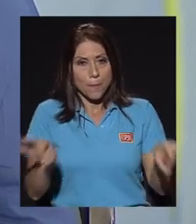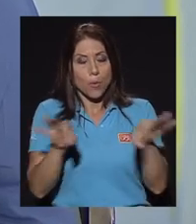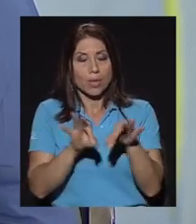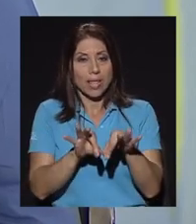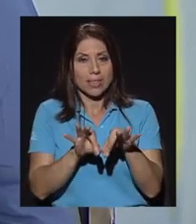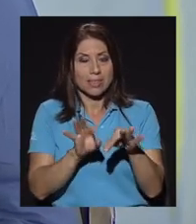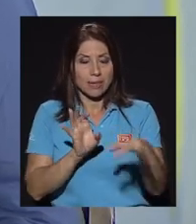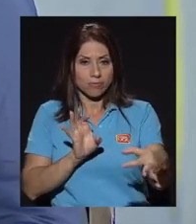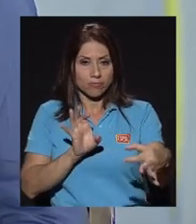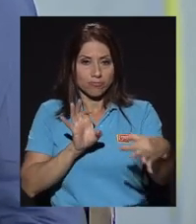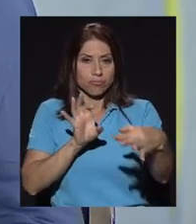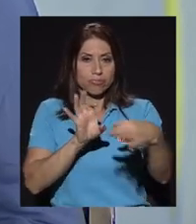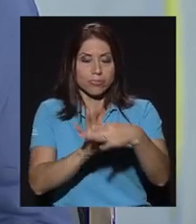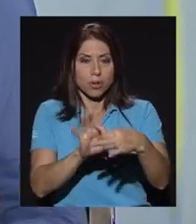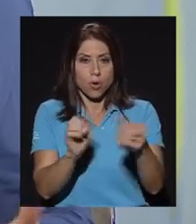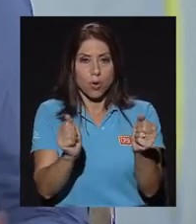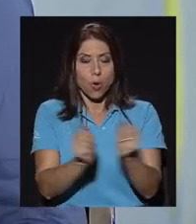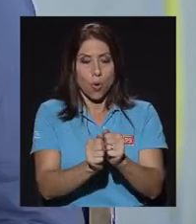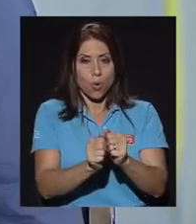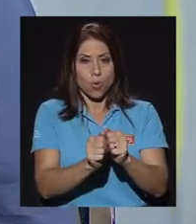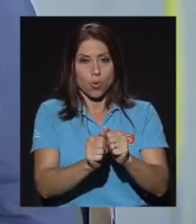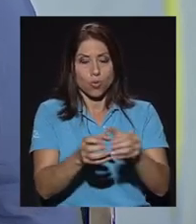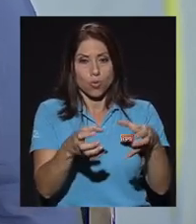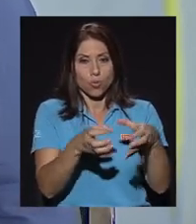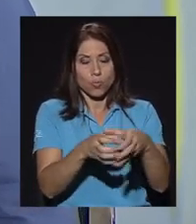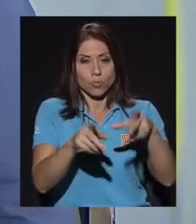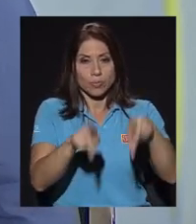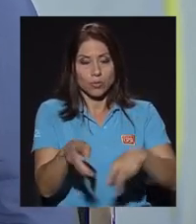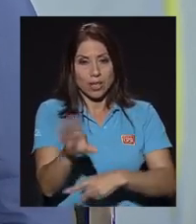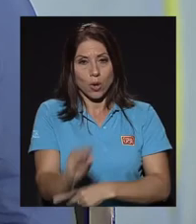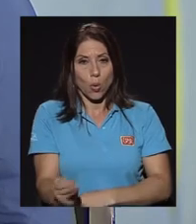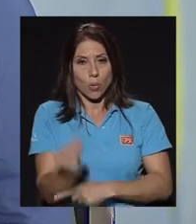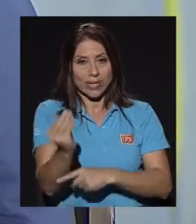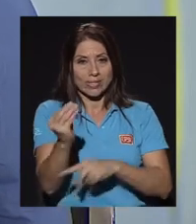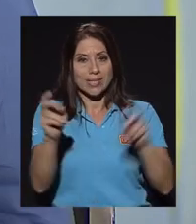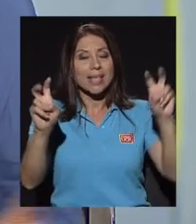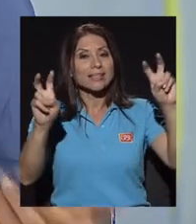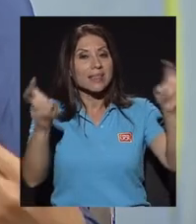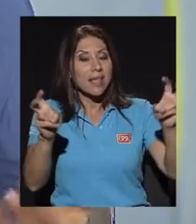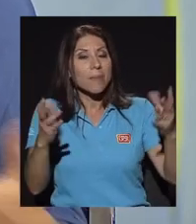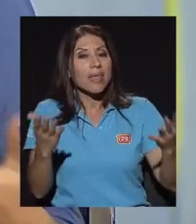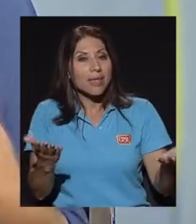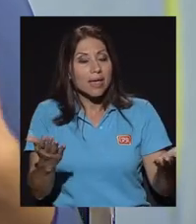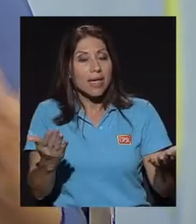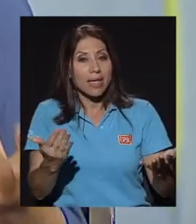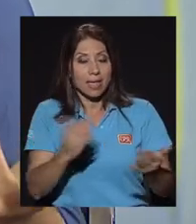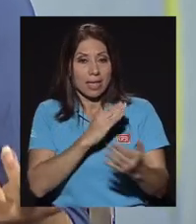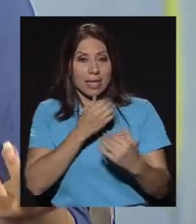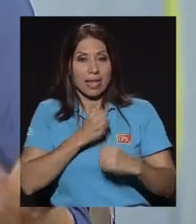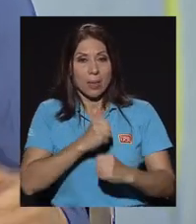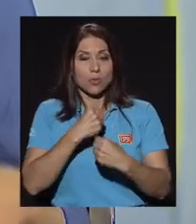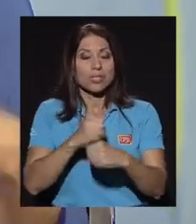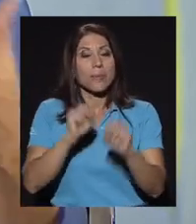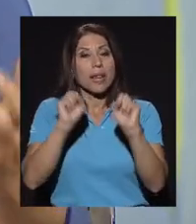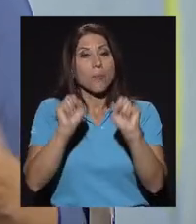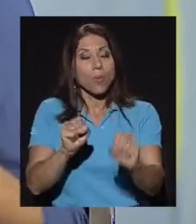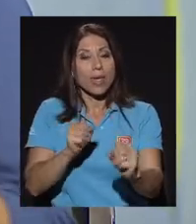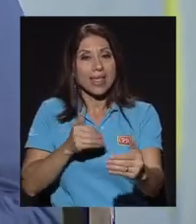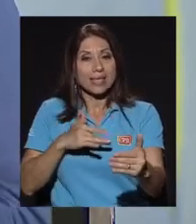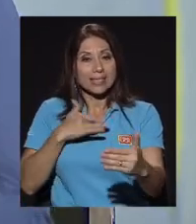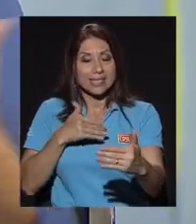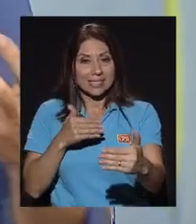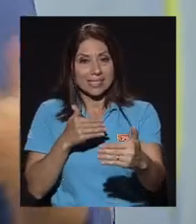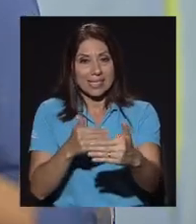una relación más directa con las poblaciones más jóvenes, es el tema de poder tener a la municipalidad cerca, pero desde